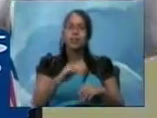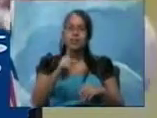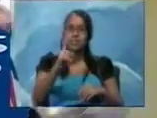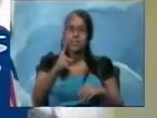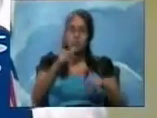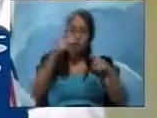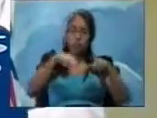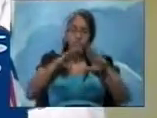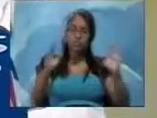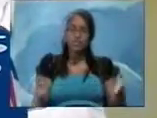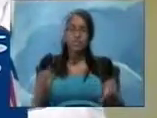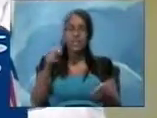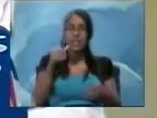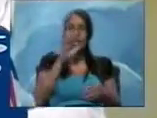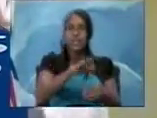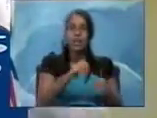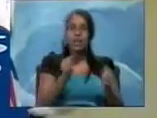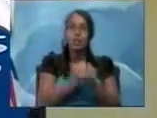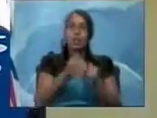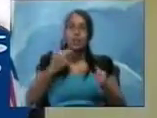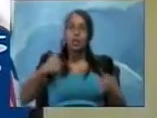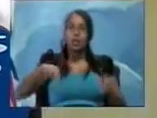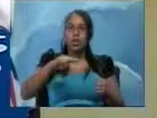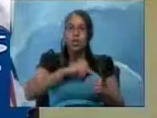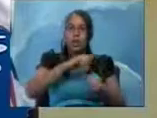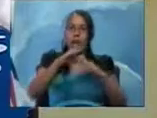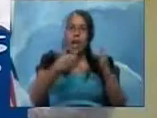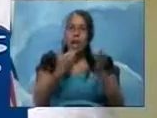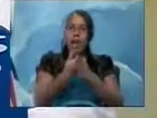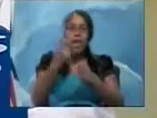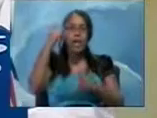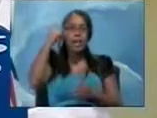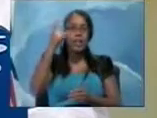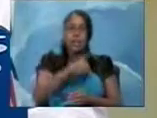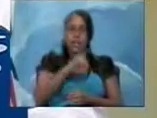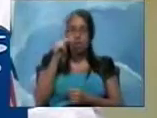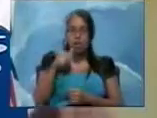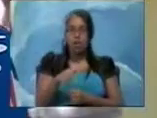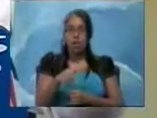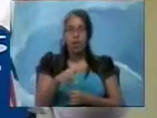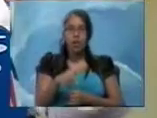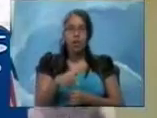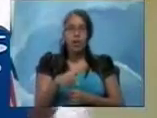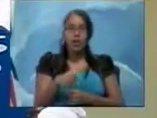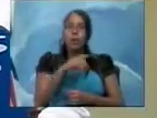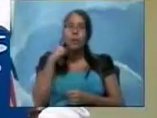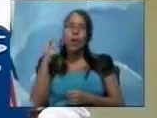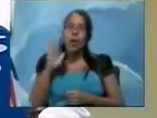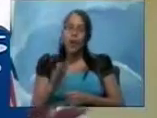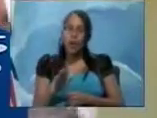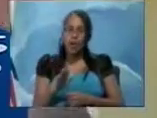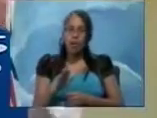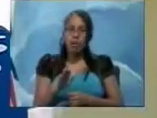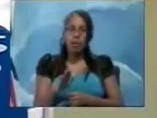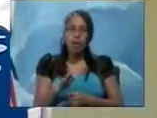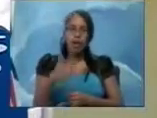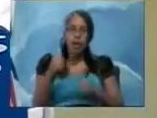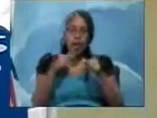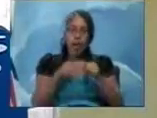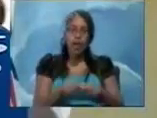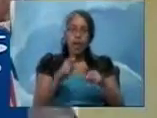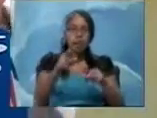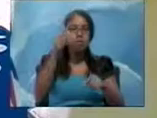sepulcro está con nosotros hasta el día de hoy murió David queda sus